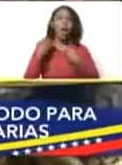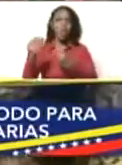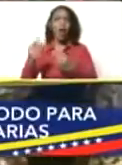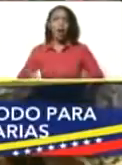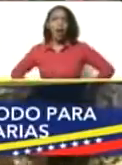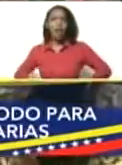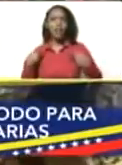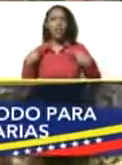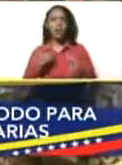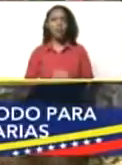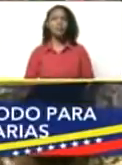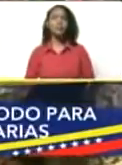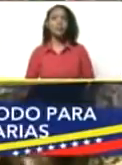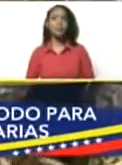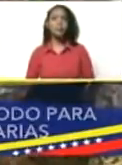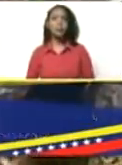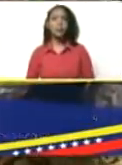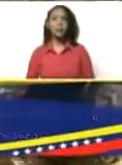vida